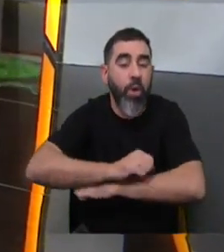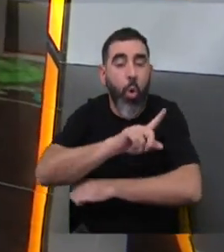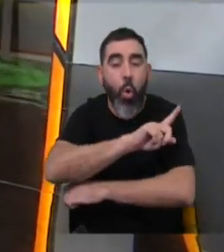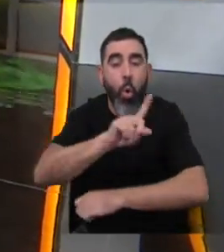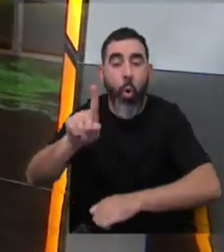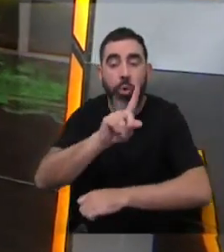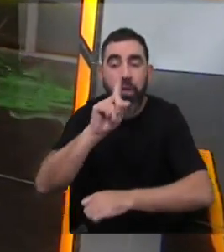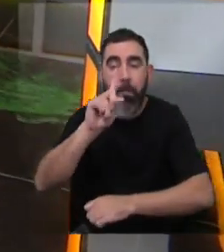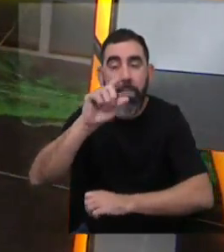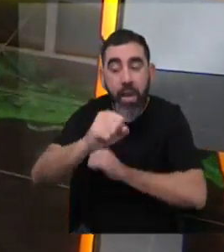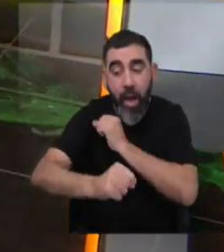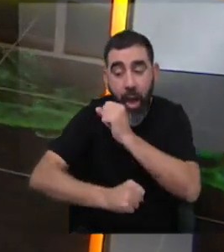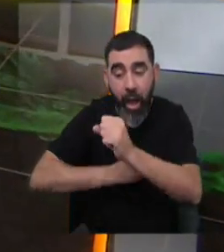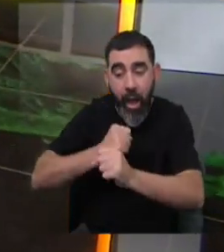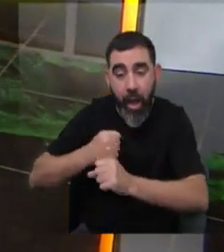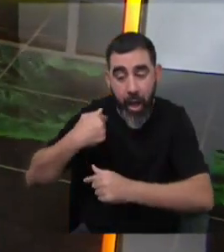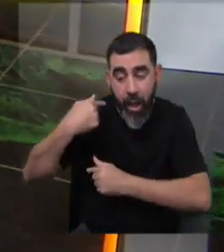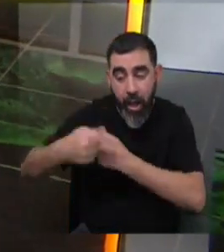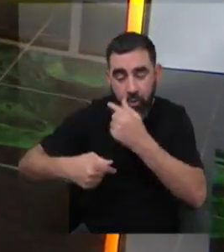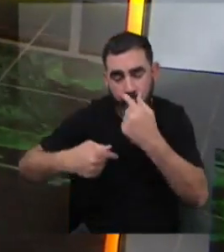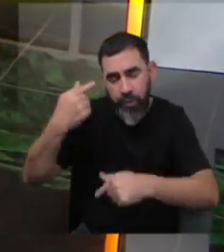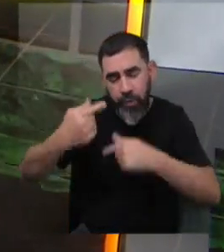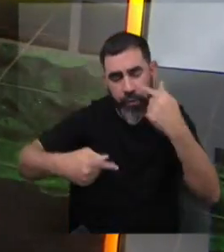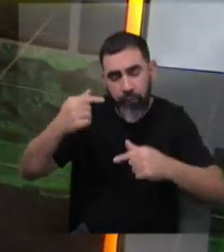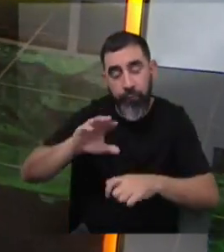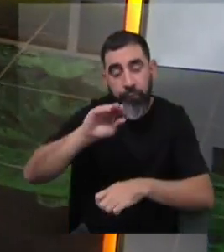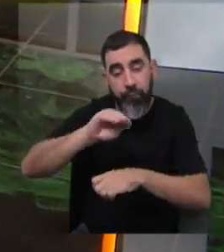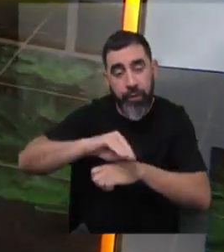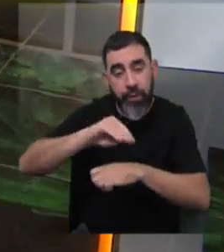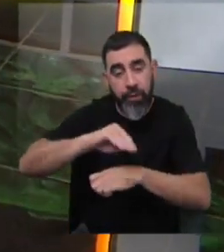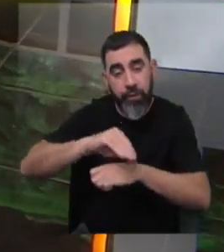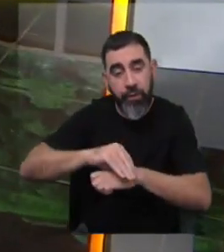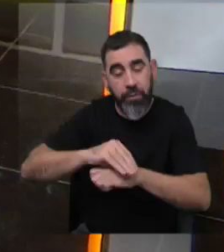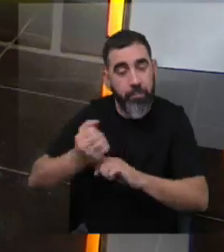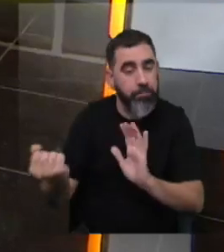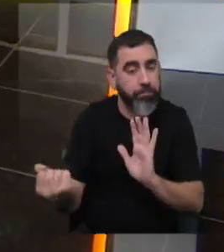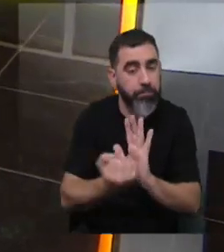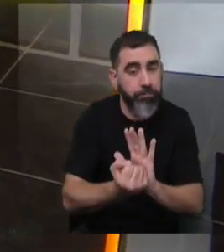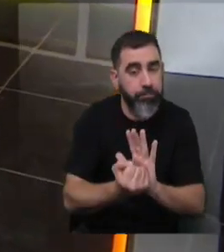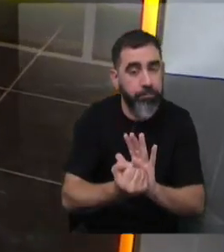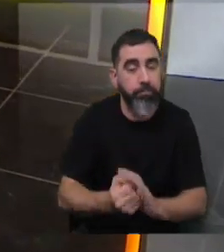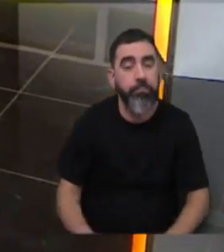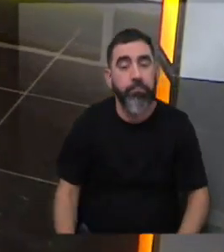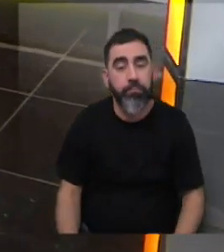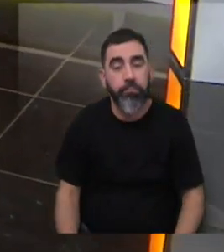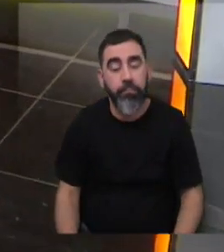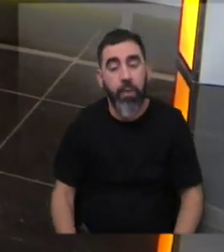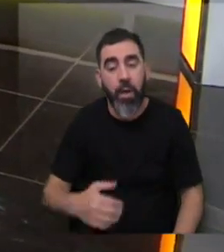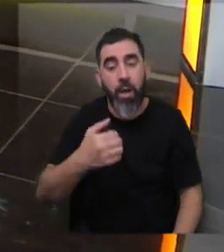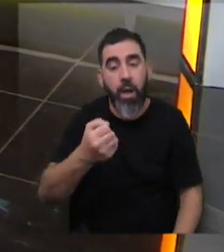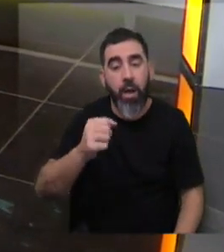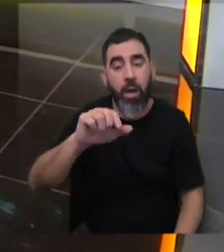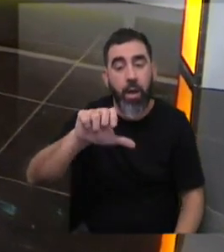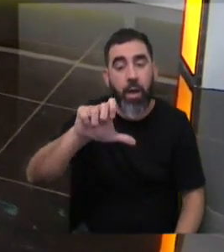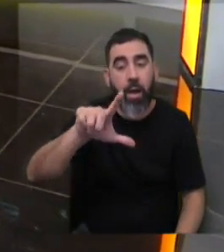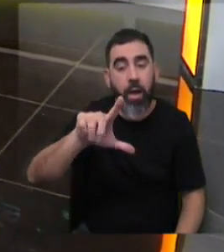años continuos distintas manifestaciones culturales dejaron huellas? Estamos hablando de un alero, que es, ustedes